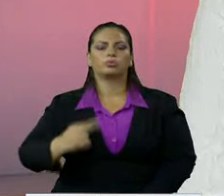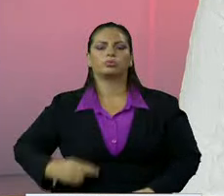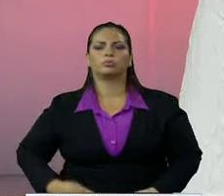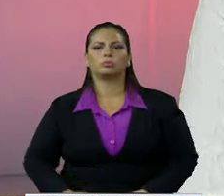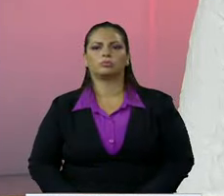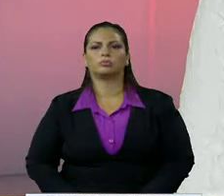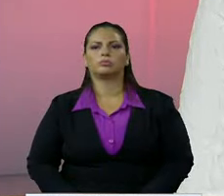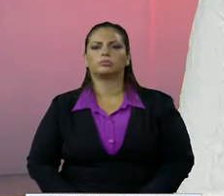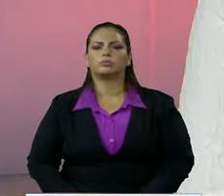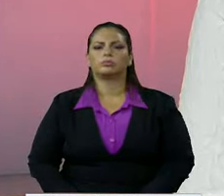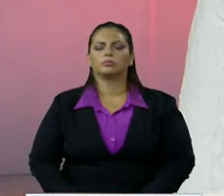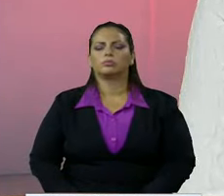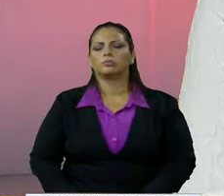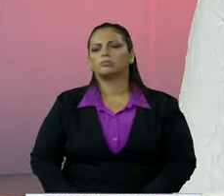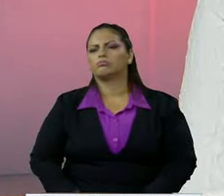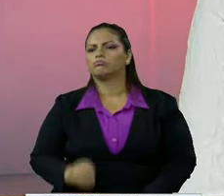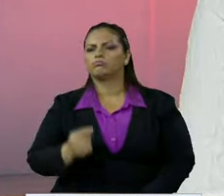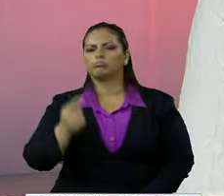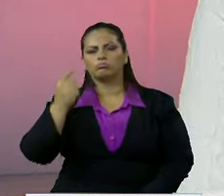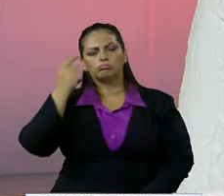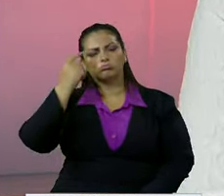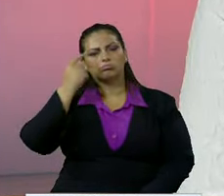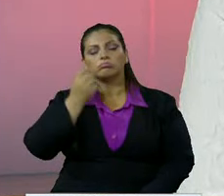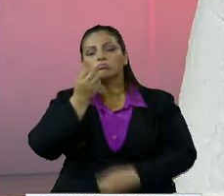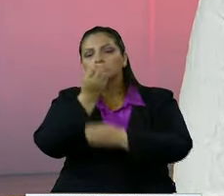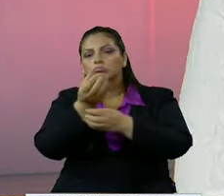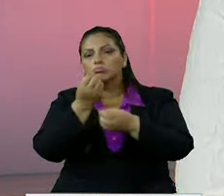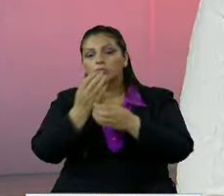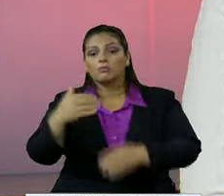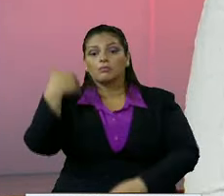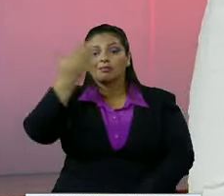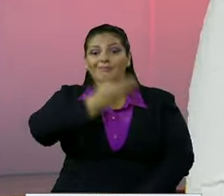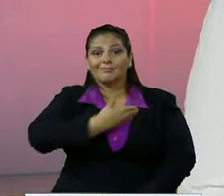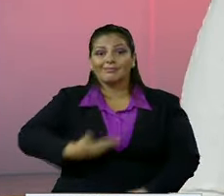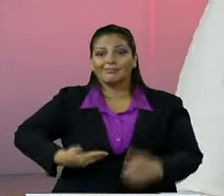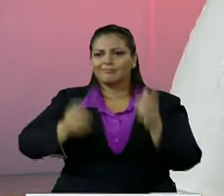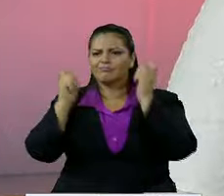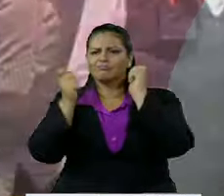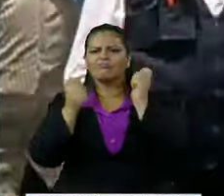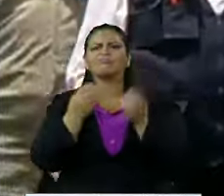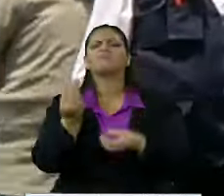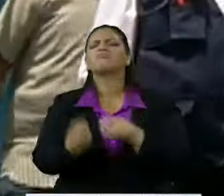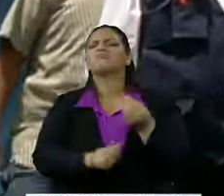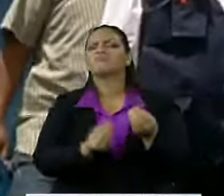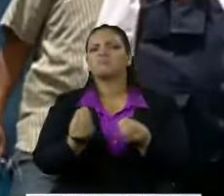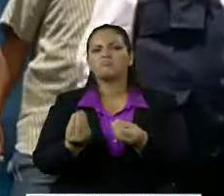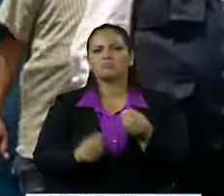dio detalles de las medidas que aplicará de llegar al poder.